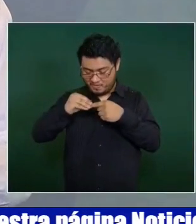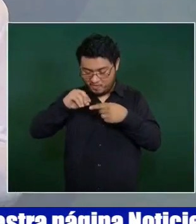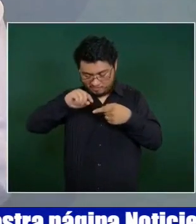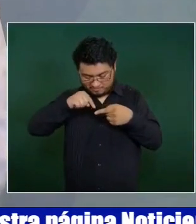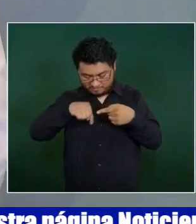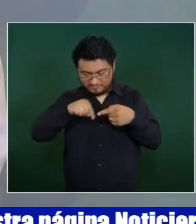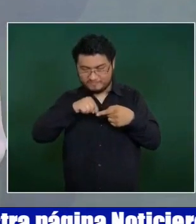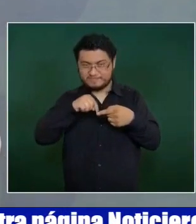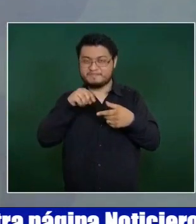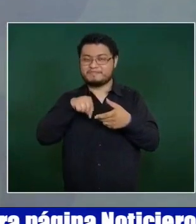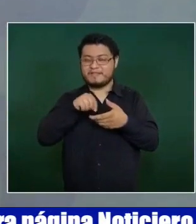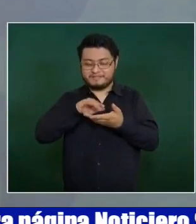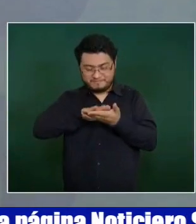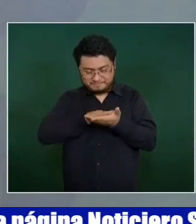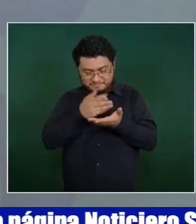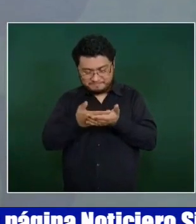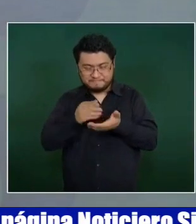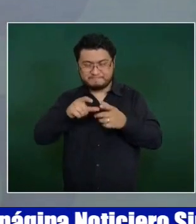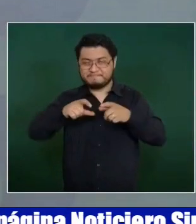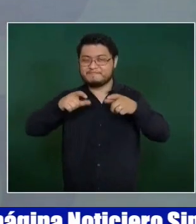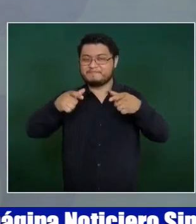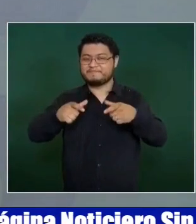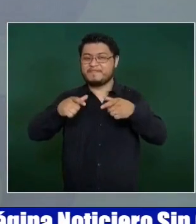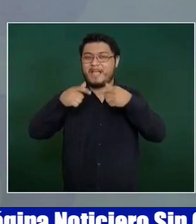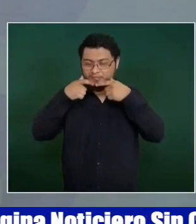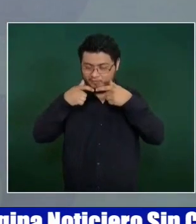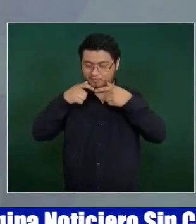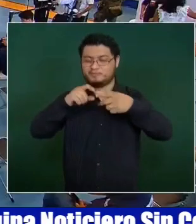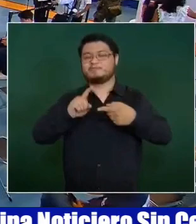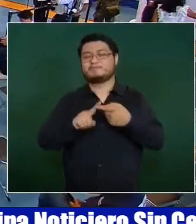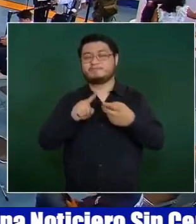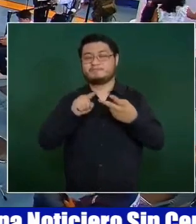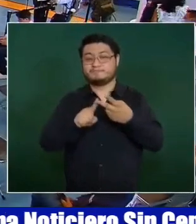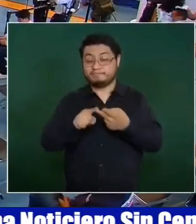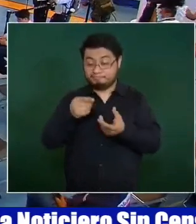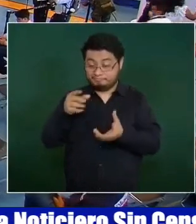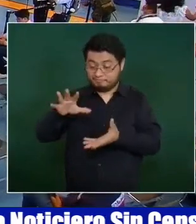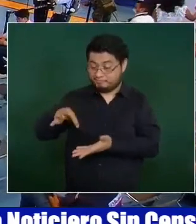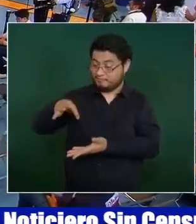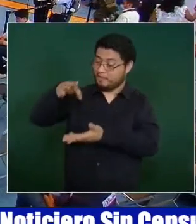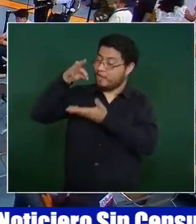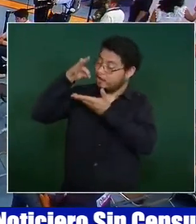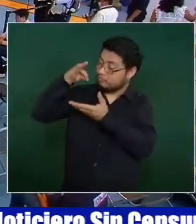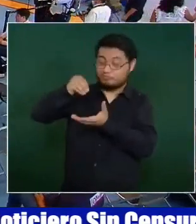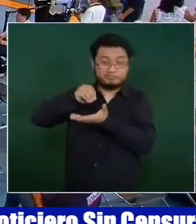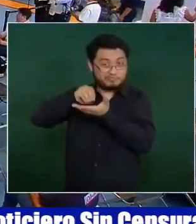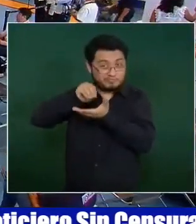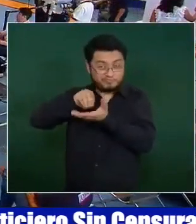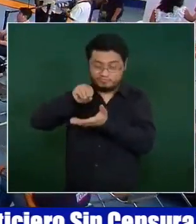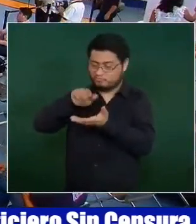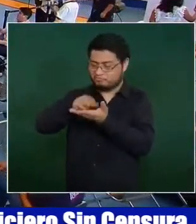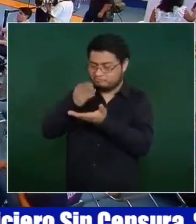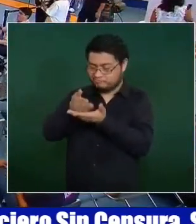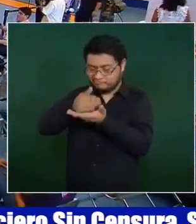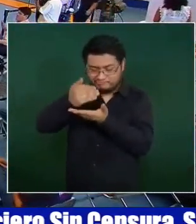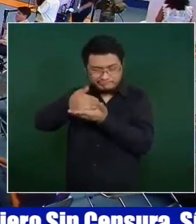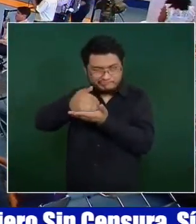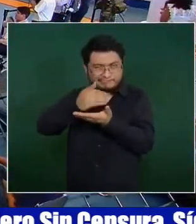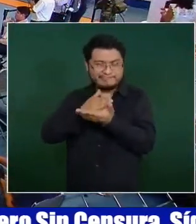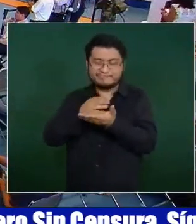de la tostada del taco de cochinita de lechón